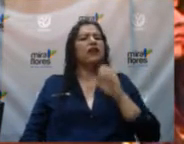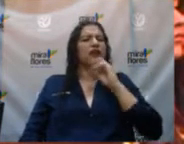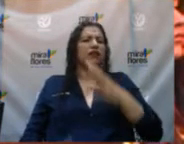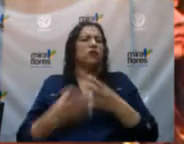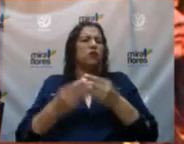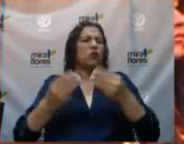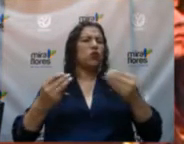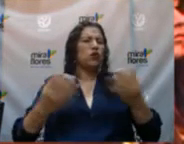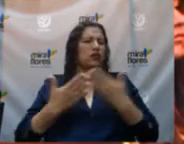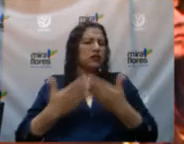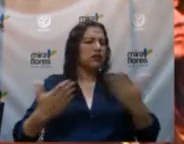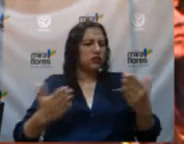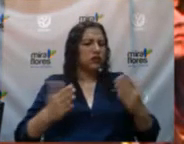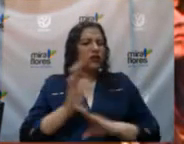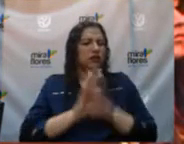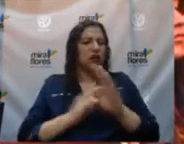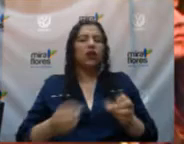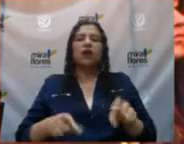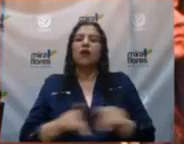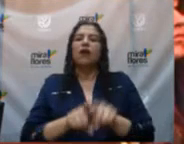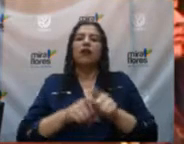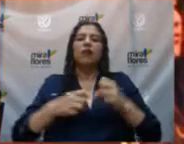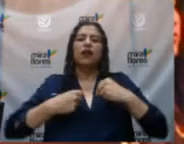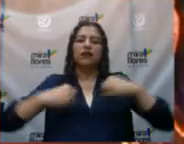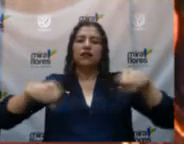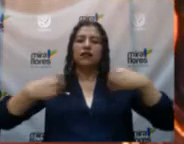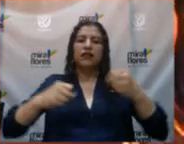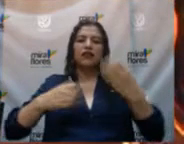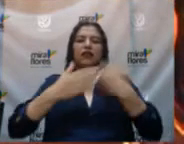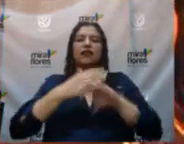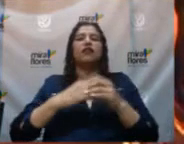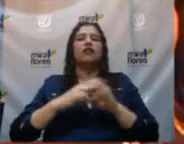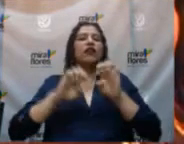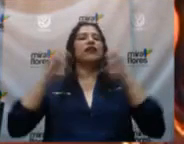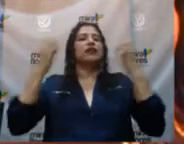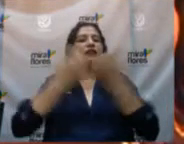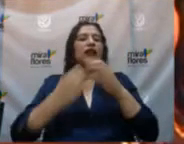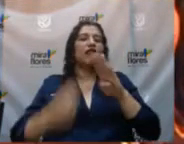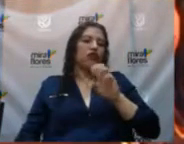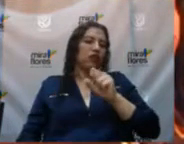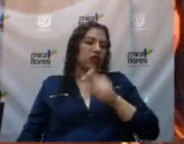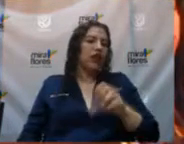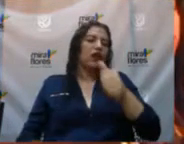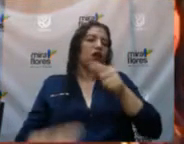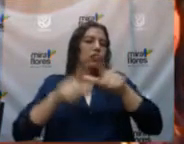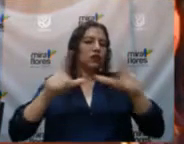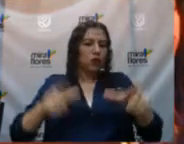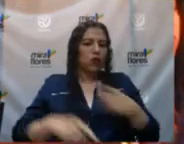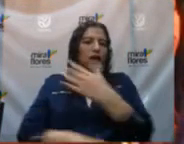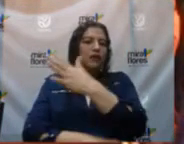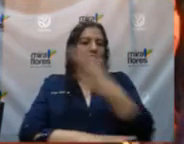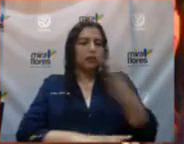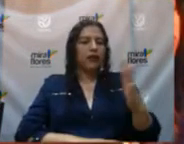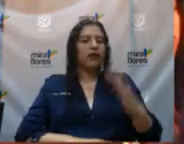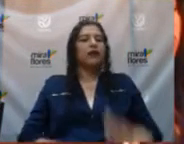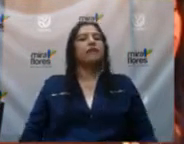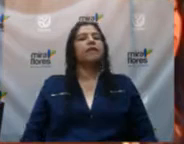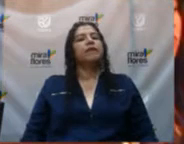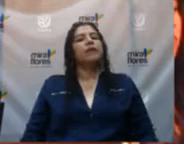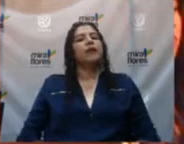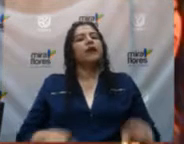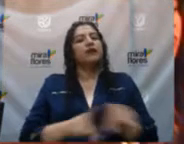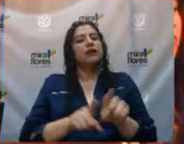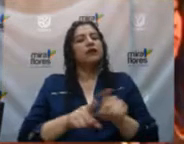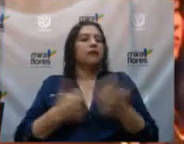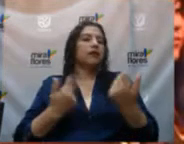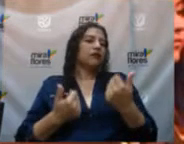muchas actividades, como las deportivas en el Estadio Bonilla, al igual que en algunos parques, así como la